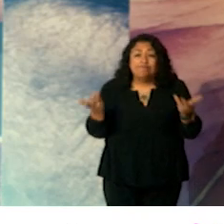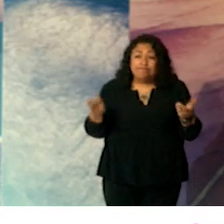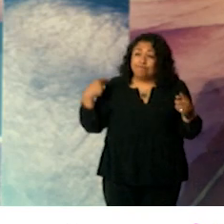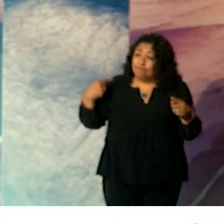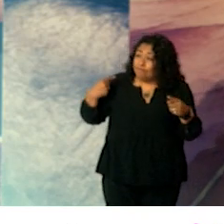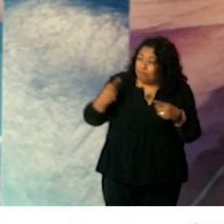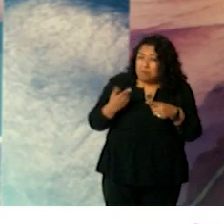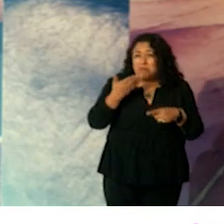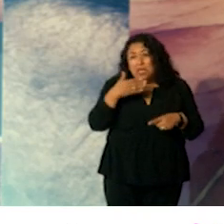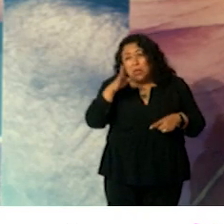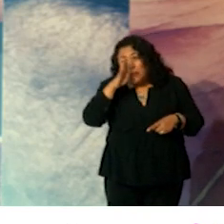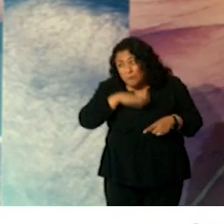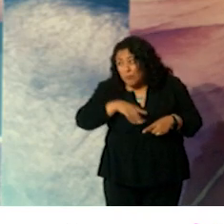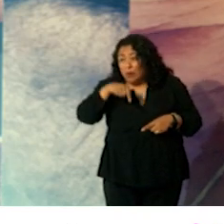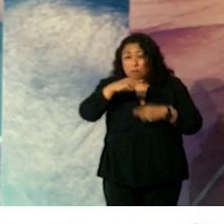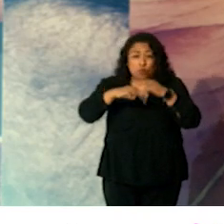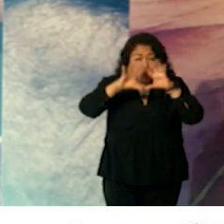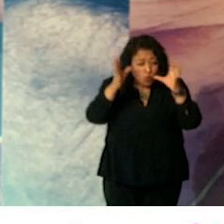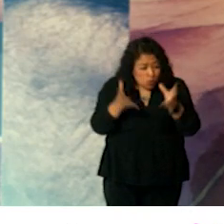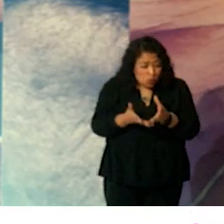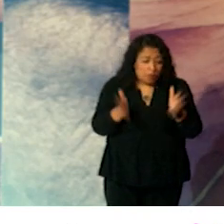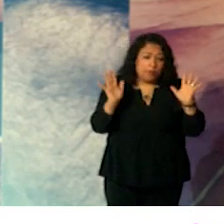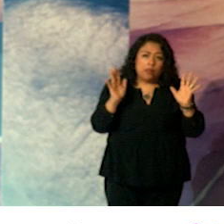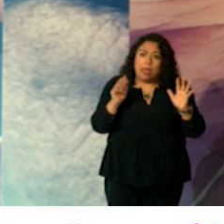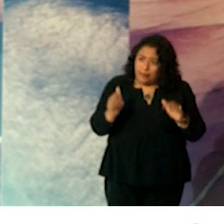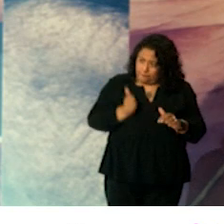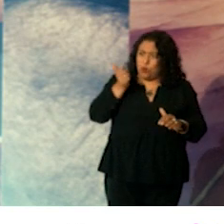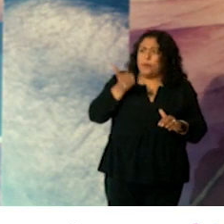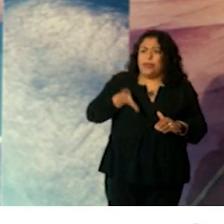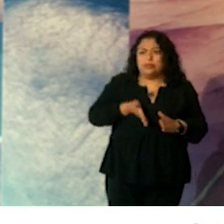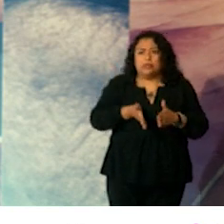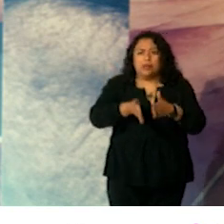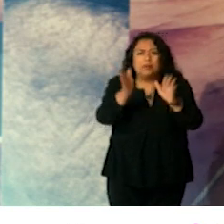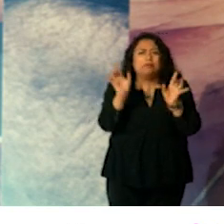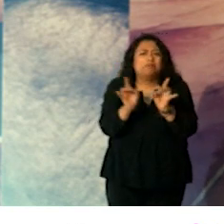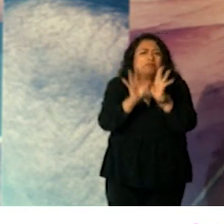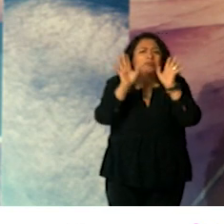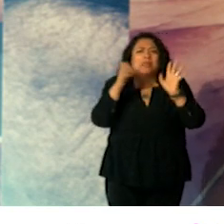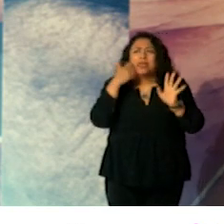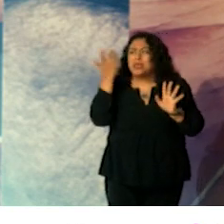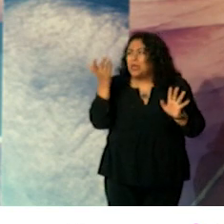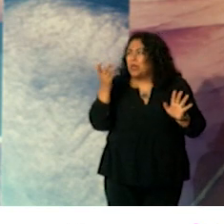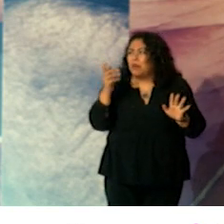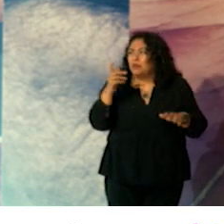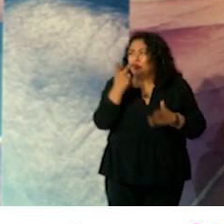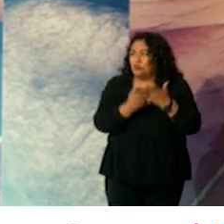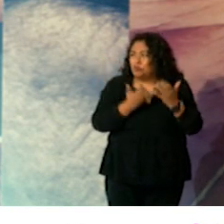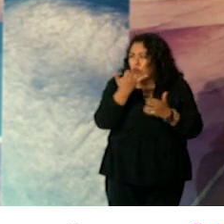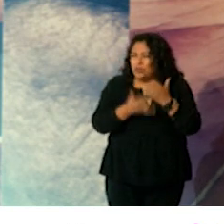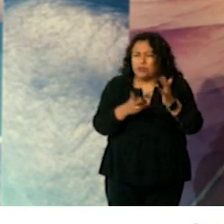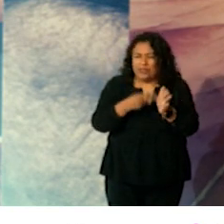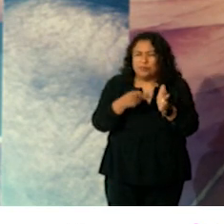construido, mal o bien, es el planeta como va. Aprovechen ese camino, porque de pronto nos queremos aventarnos proyectos en